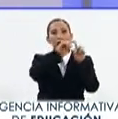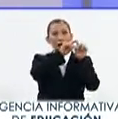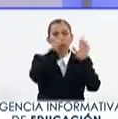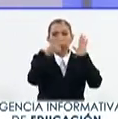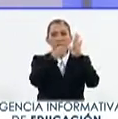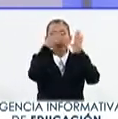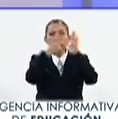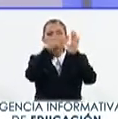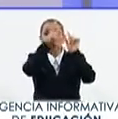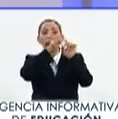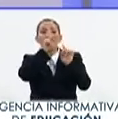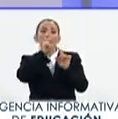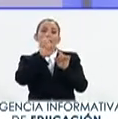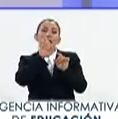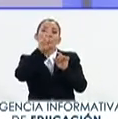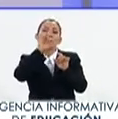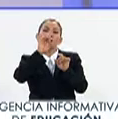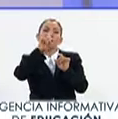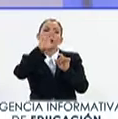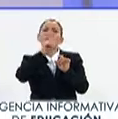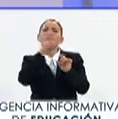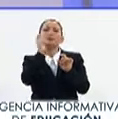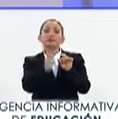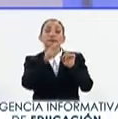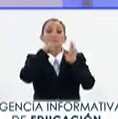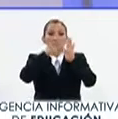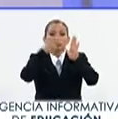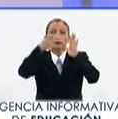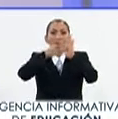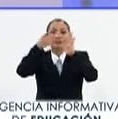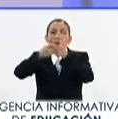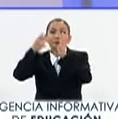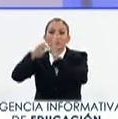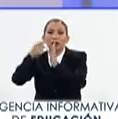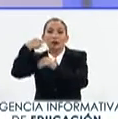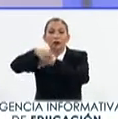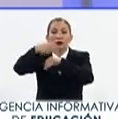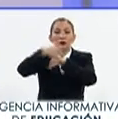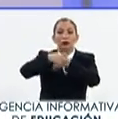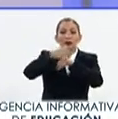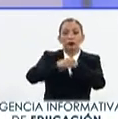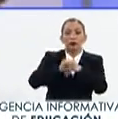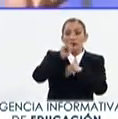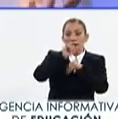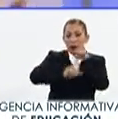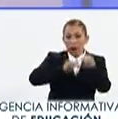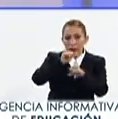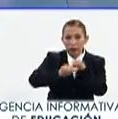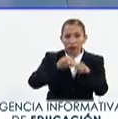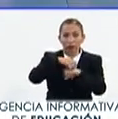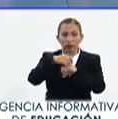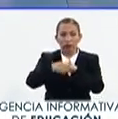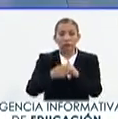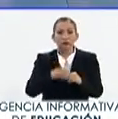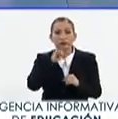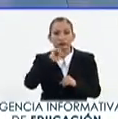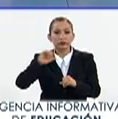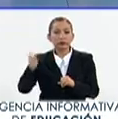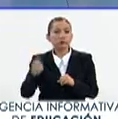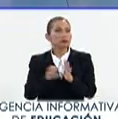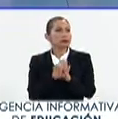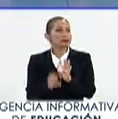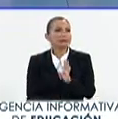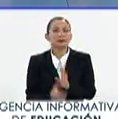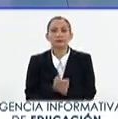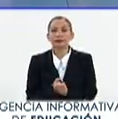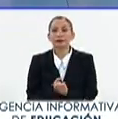una periodicidad en el comportamiento de los elementos como función de su número atómico. Claro. Hay otras propiedades que también son periódicas, como